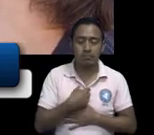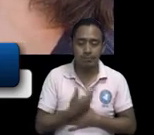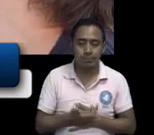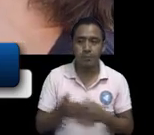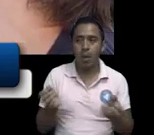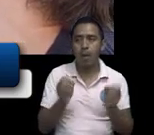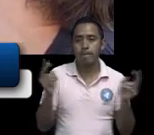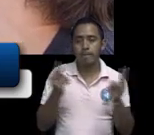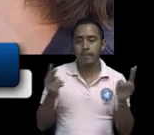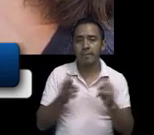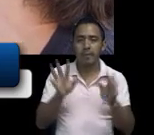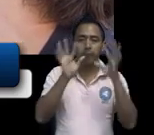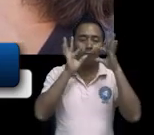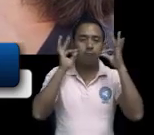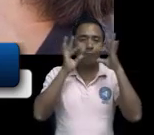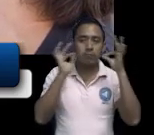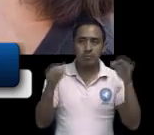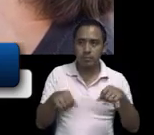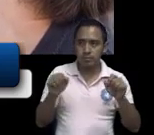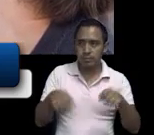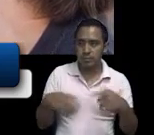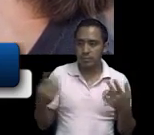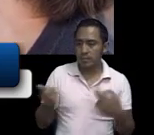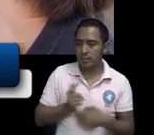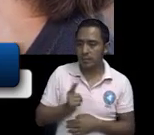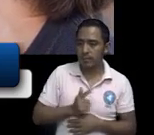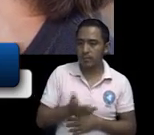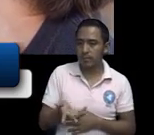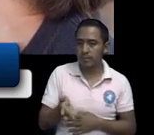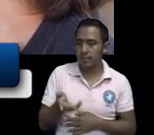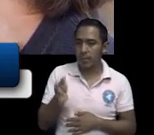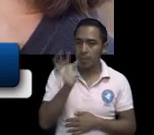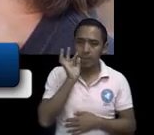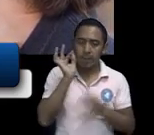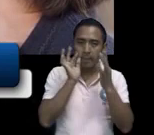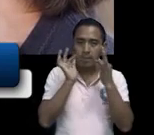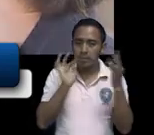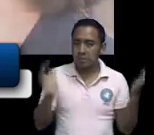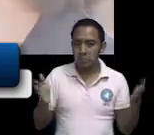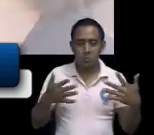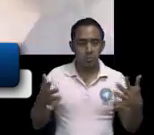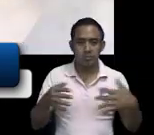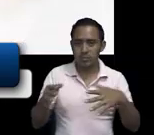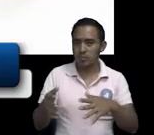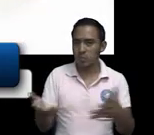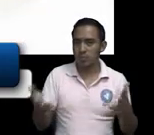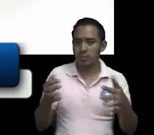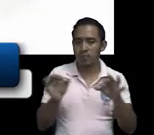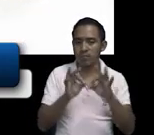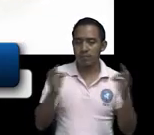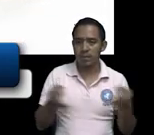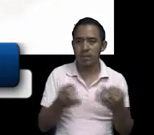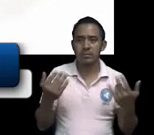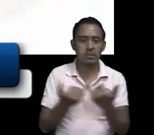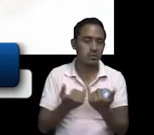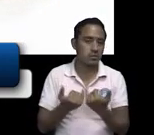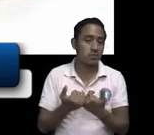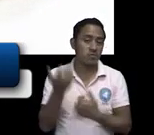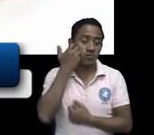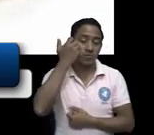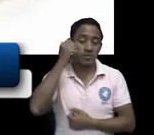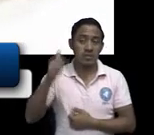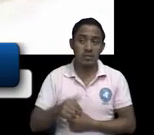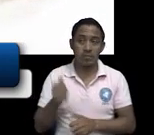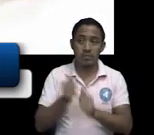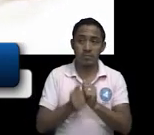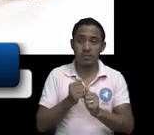con un gato, no es recomendable que tener un gato cuando se tiene esta enfermedad. Obviamente también crea cuadros infecciosos